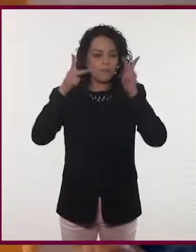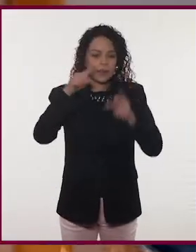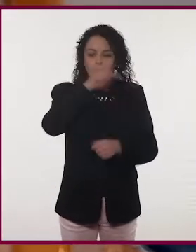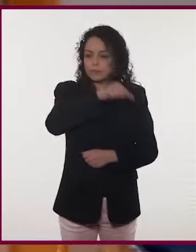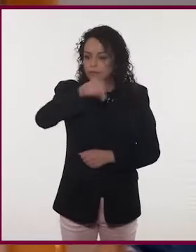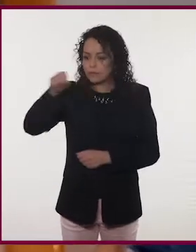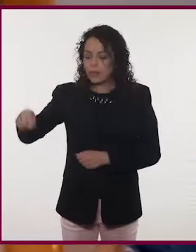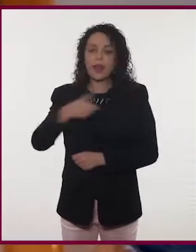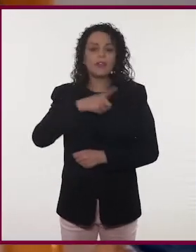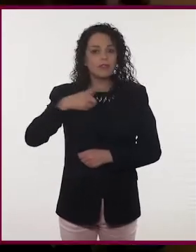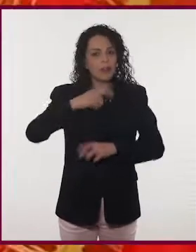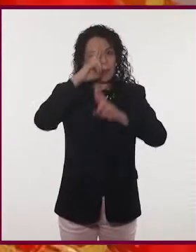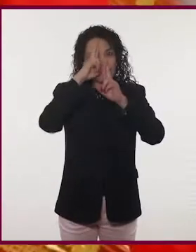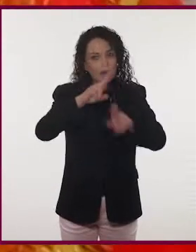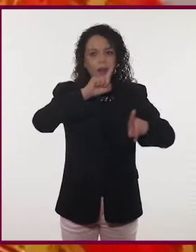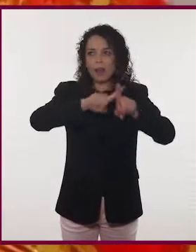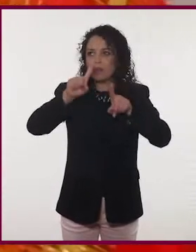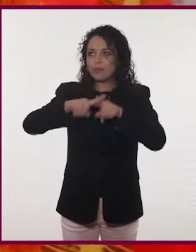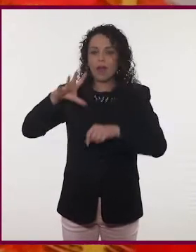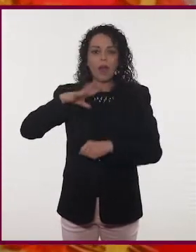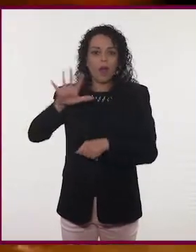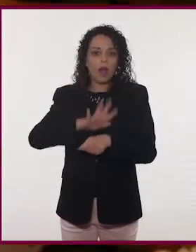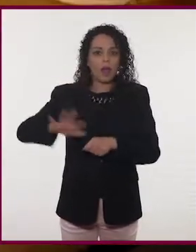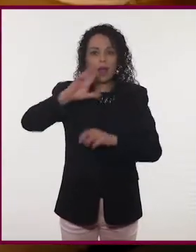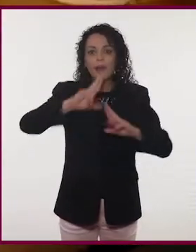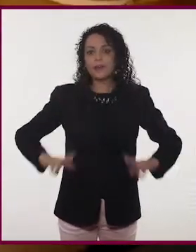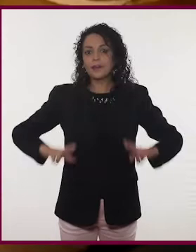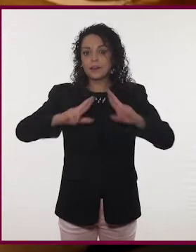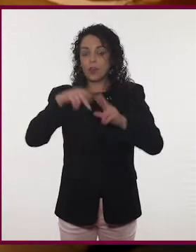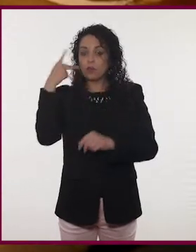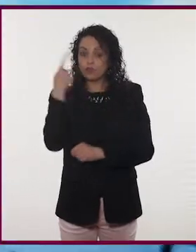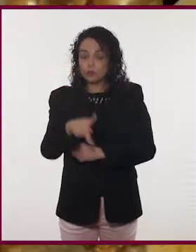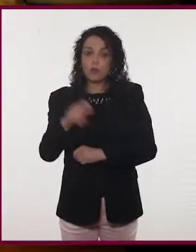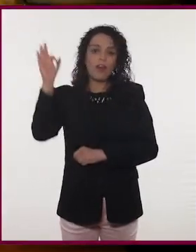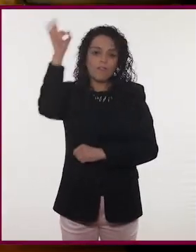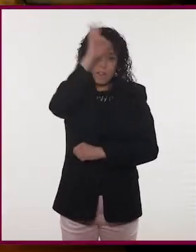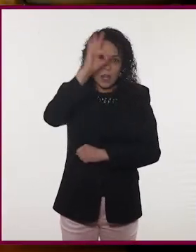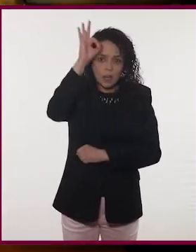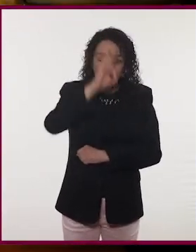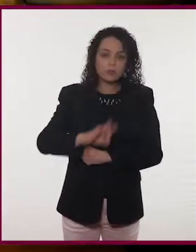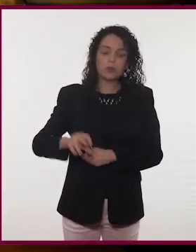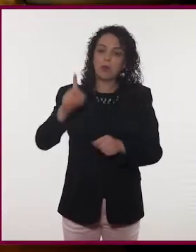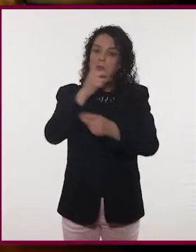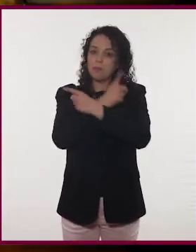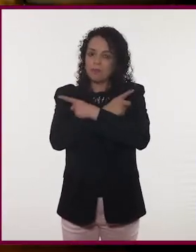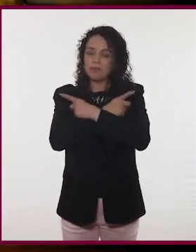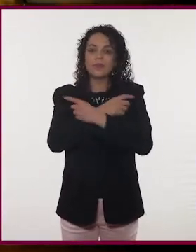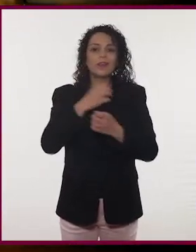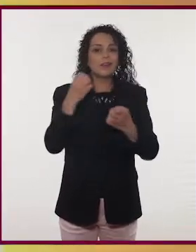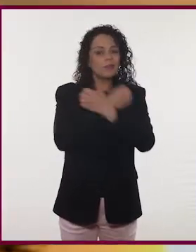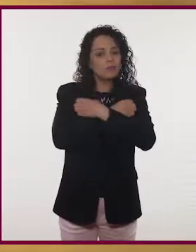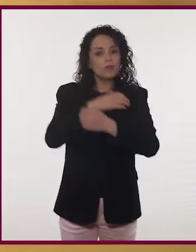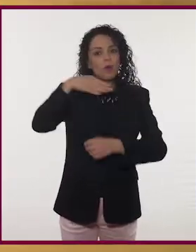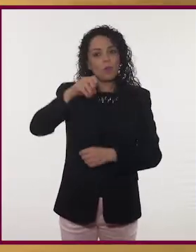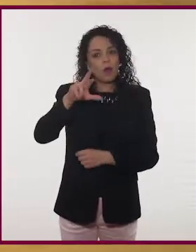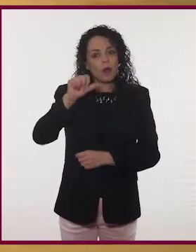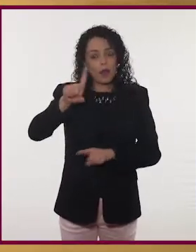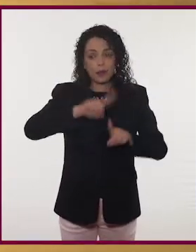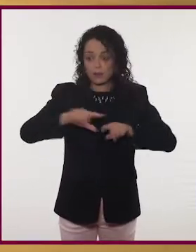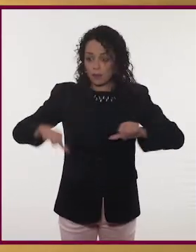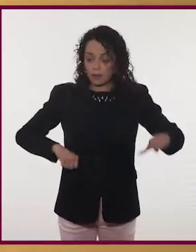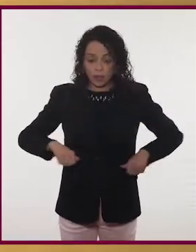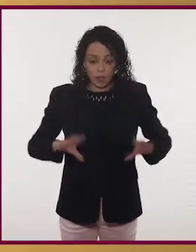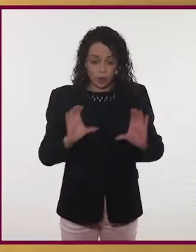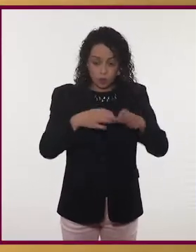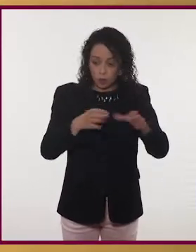visitar. Sé tolerante y respetuoso con la diversidad de creencias religiosas, filosóficas y morales. Las actividades